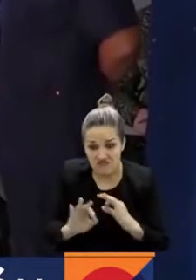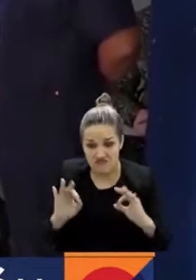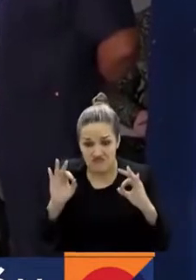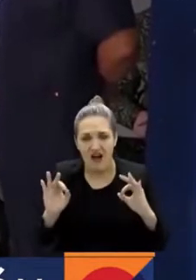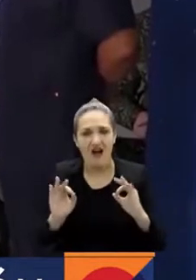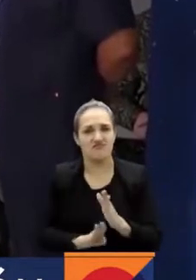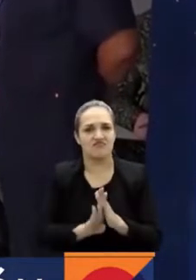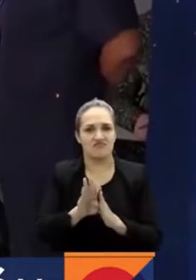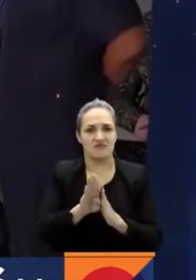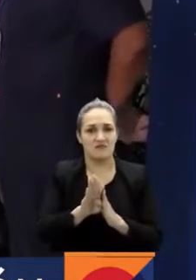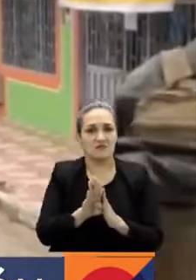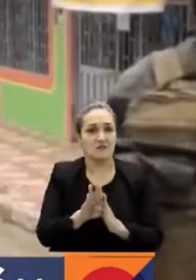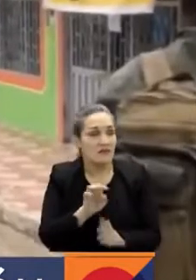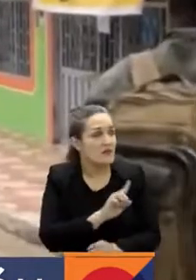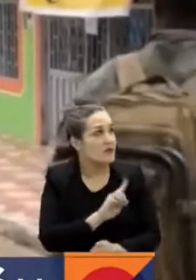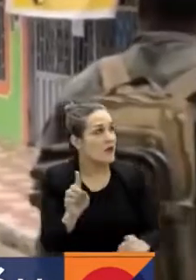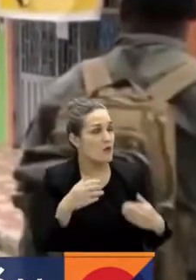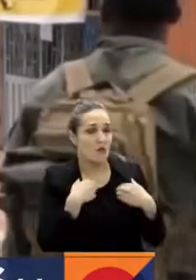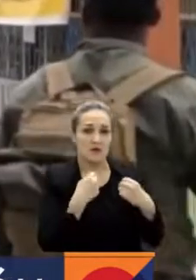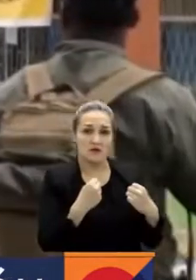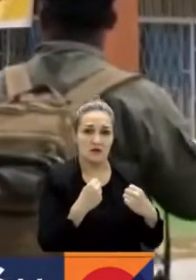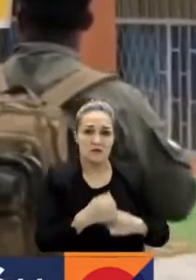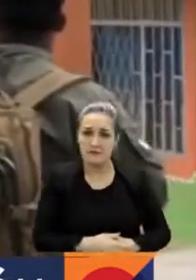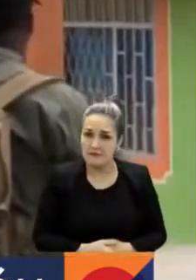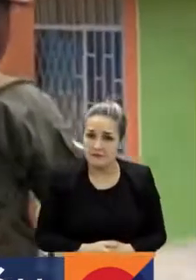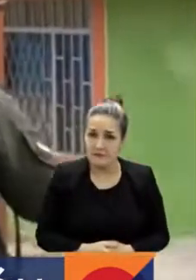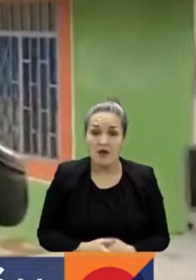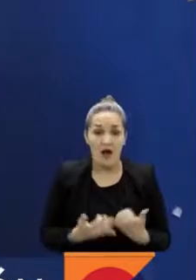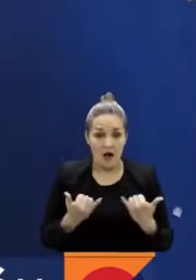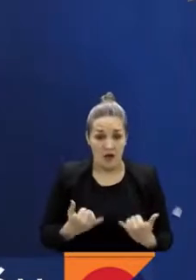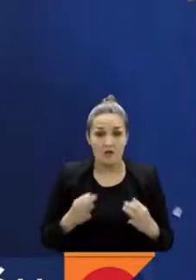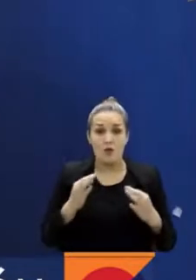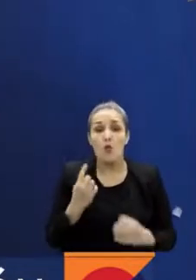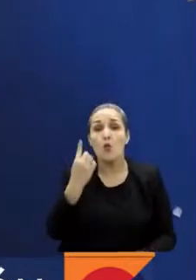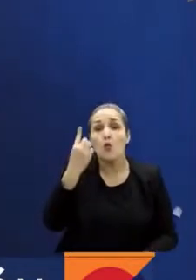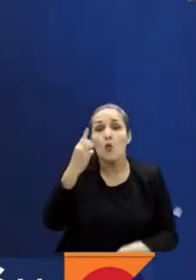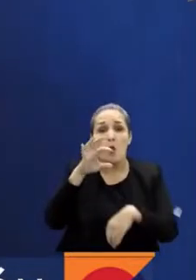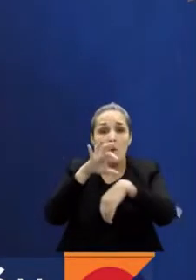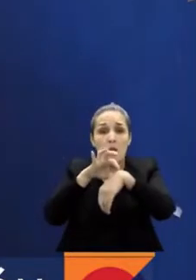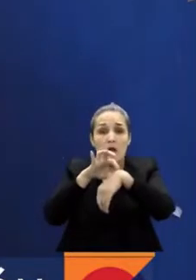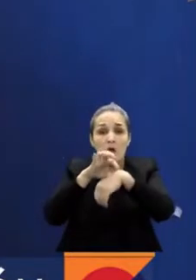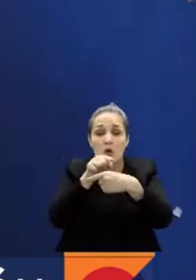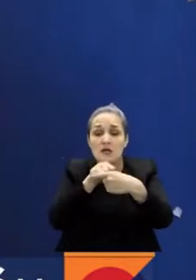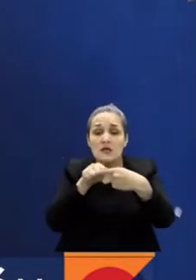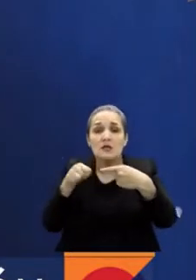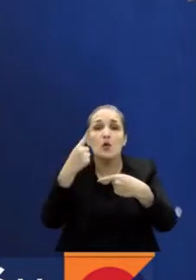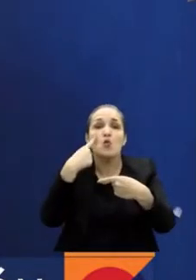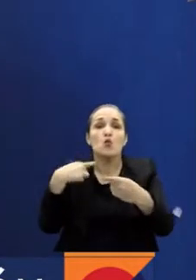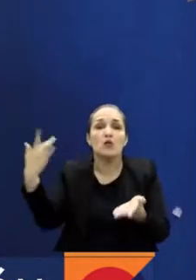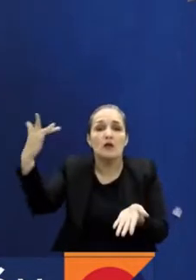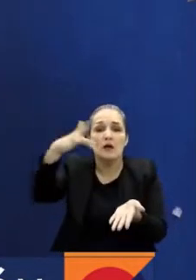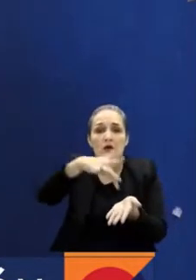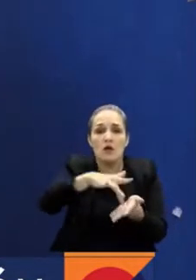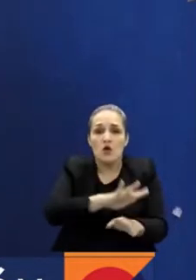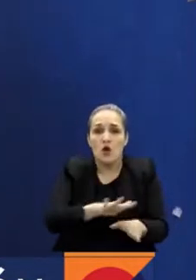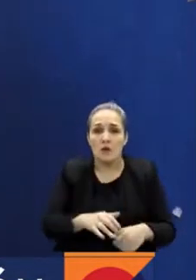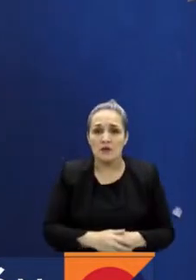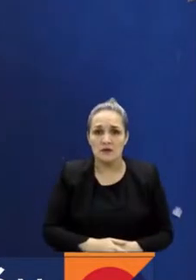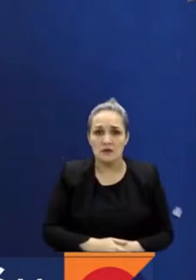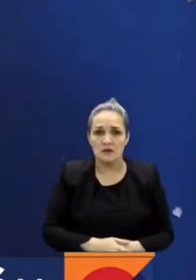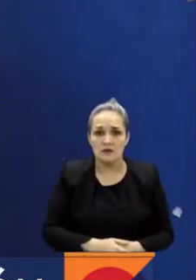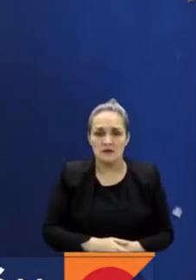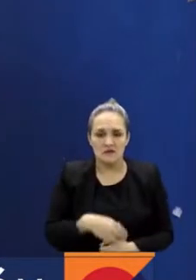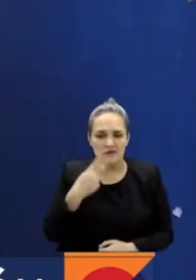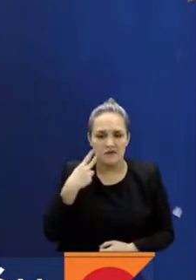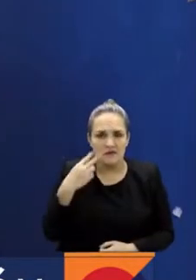servicio de salud tampoco es prestado como se debe. Tenemos un médico que nos atiende un día en la semana Los otros días venimos,